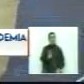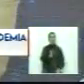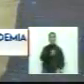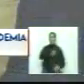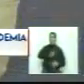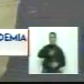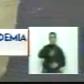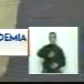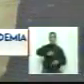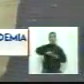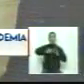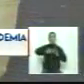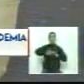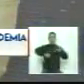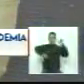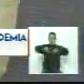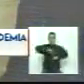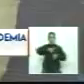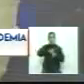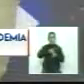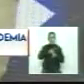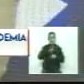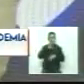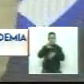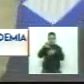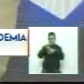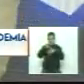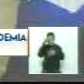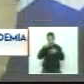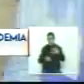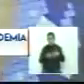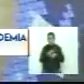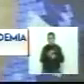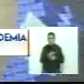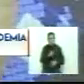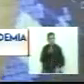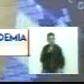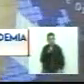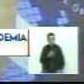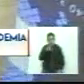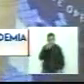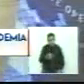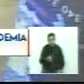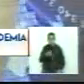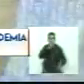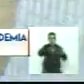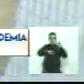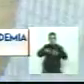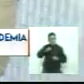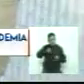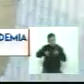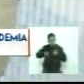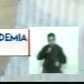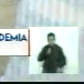dentro de la comunidad científica y médica se esté recomendando productos que no han pasado el mínimo rigor científico.